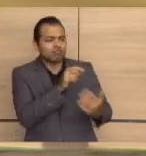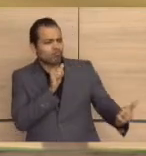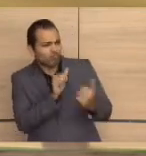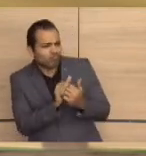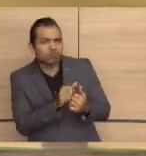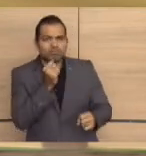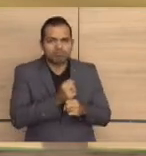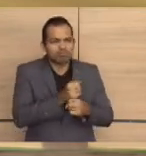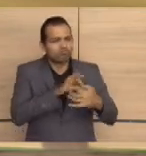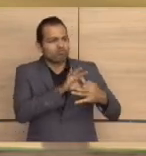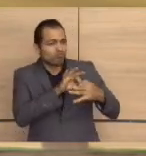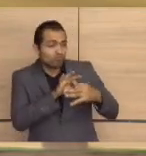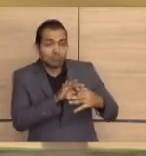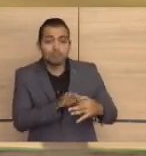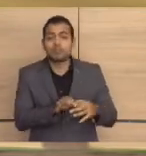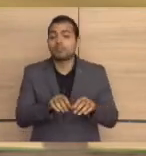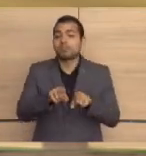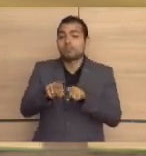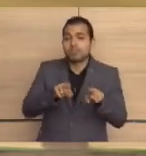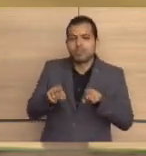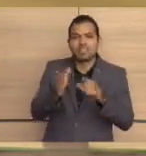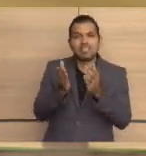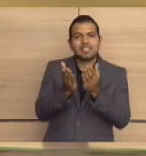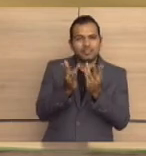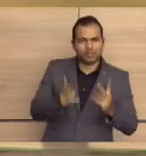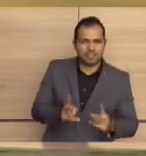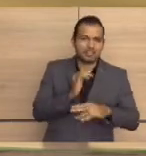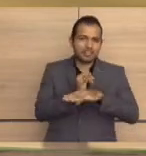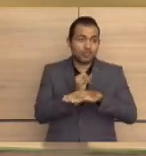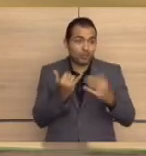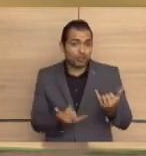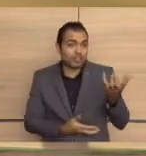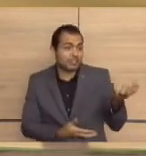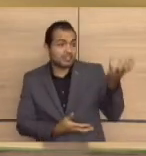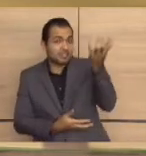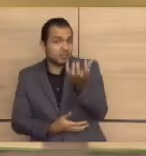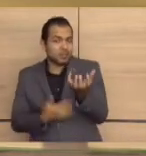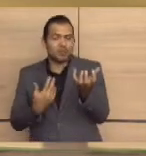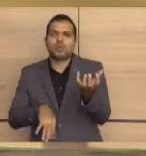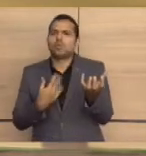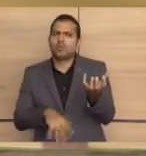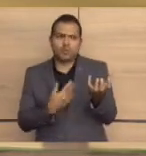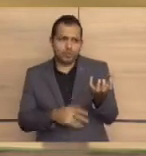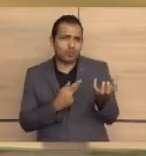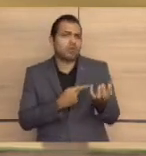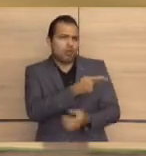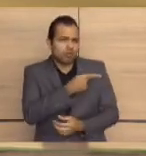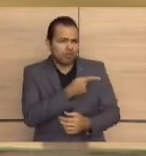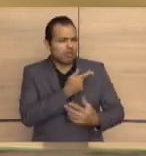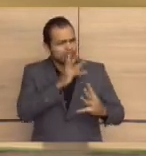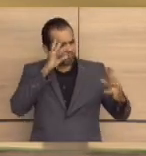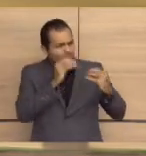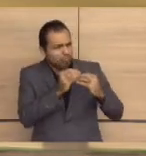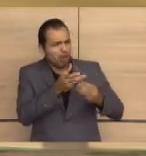el trabajo, y a los estudiantes de las dos instituciones. Ay, hemos reconocido tantas problemáticas, señora